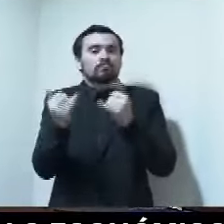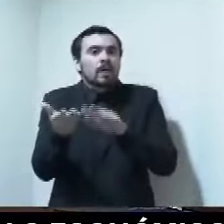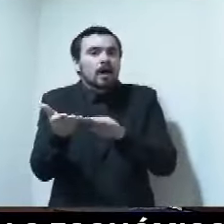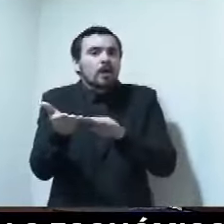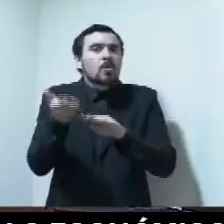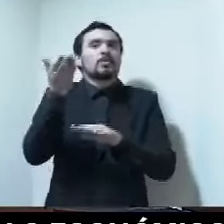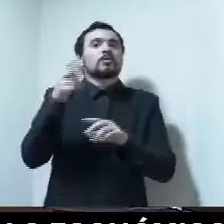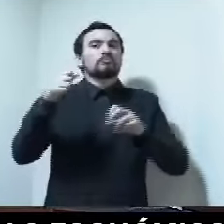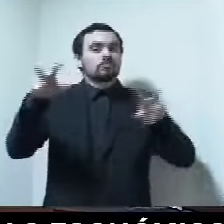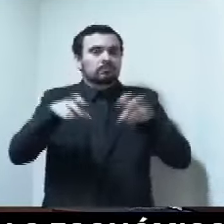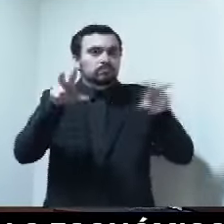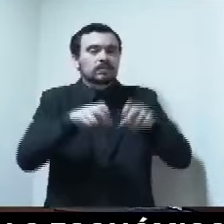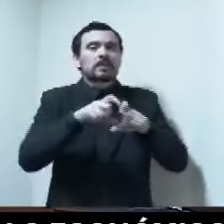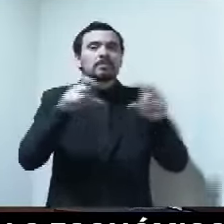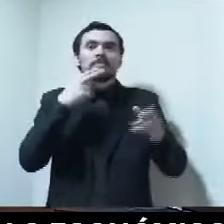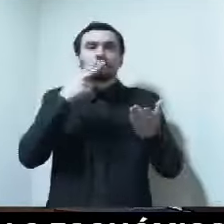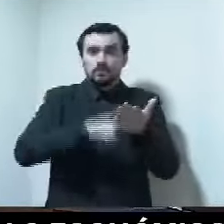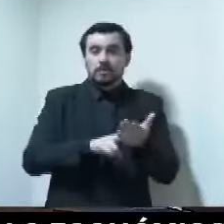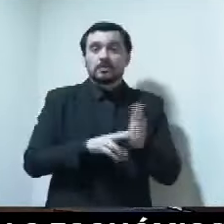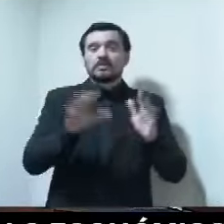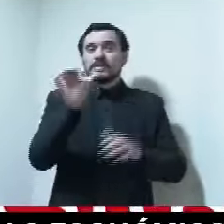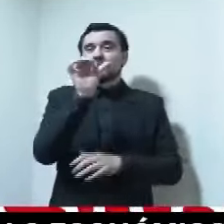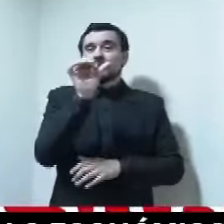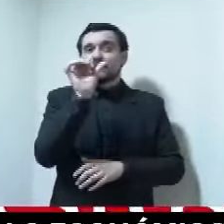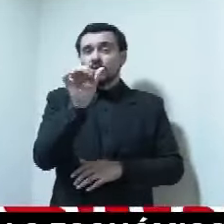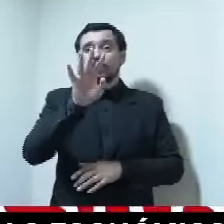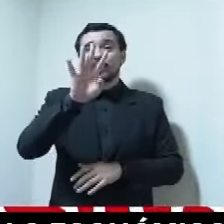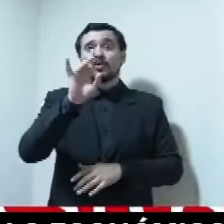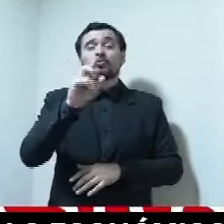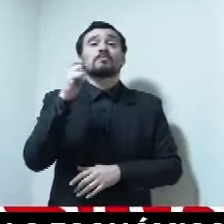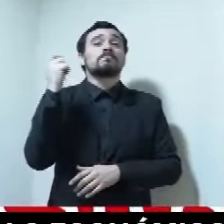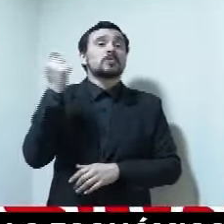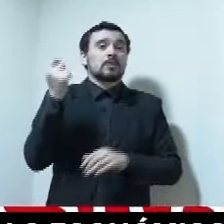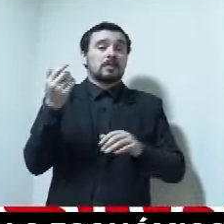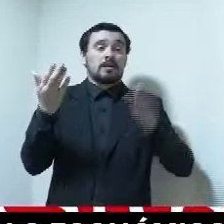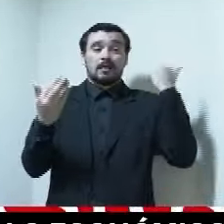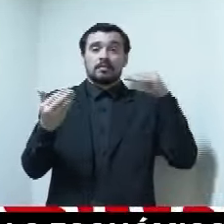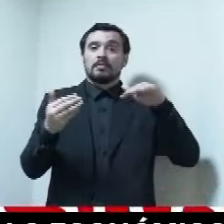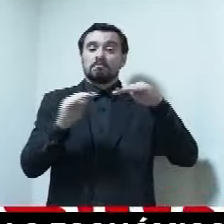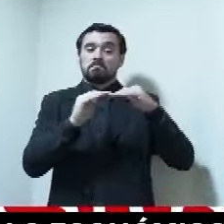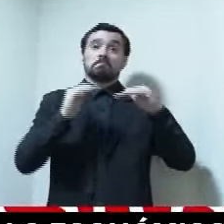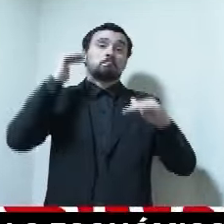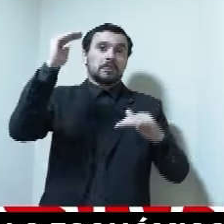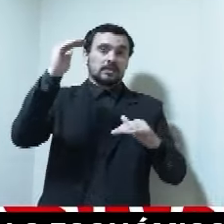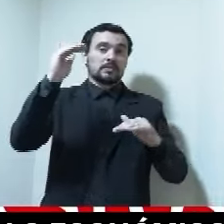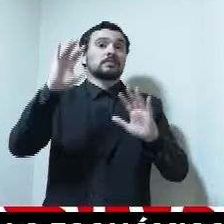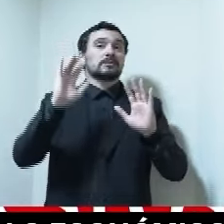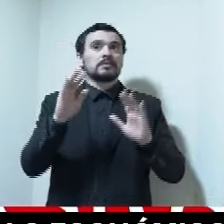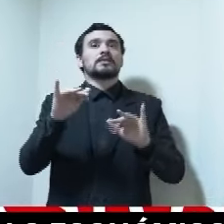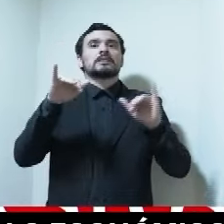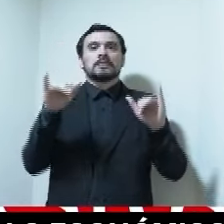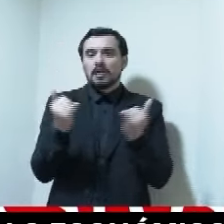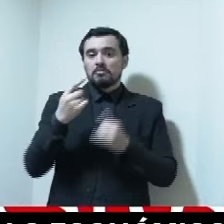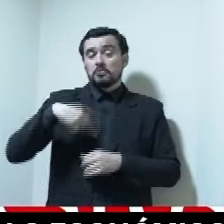significativo en la recaudación tributaria, equivalente a 648 millones más que en el periodo anterior, superando inclusive nuestras